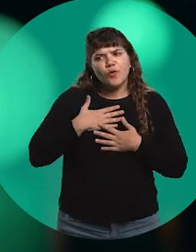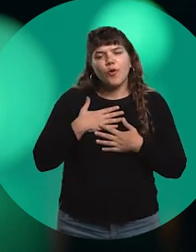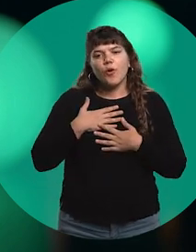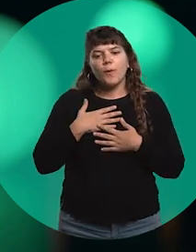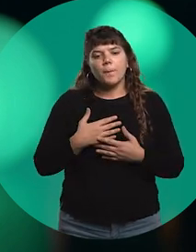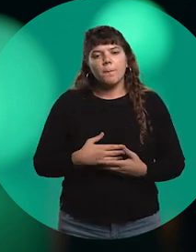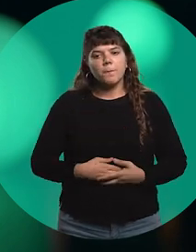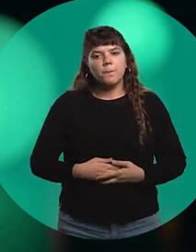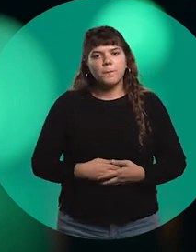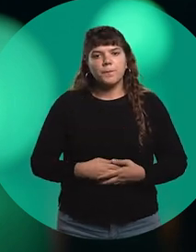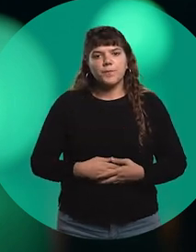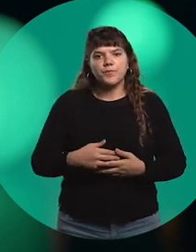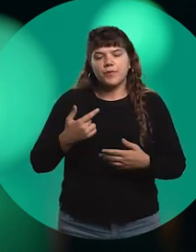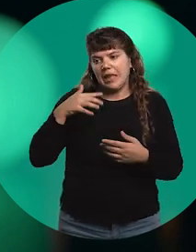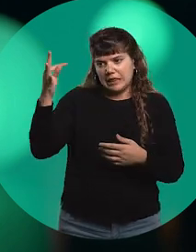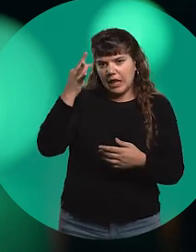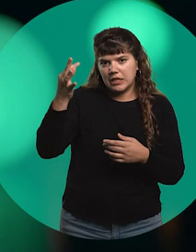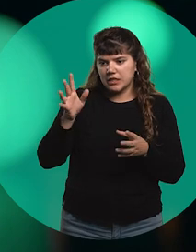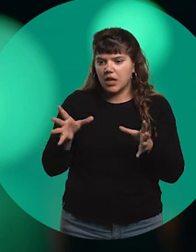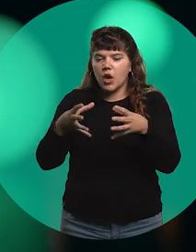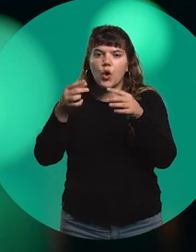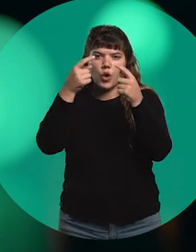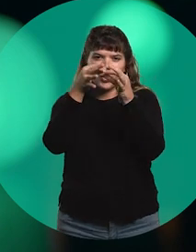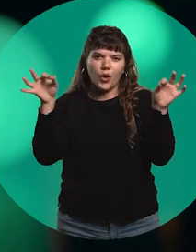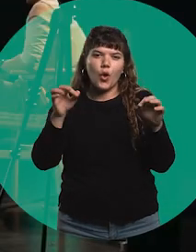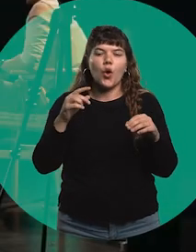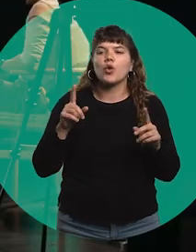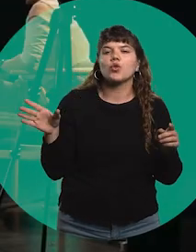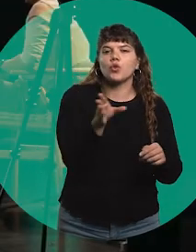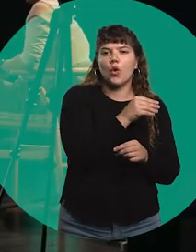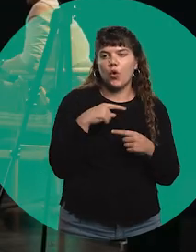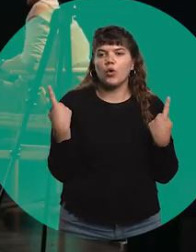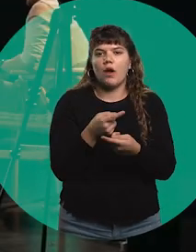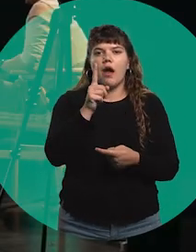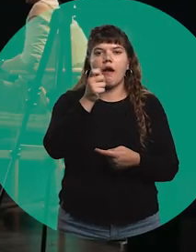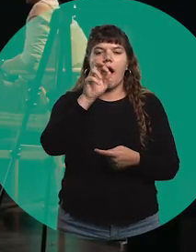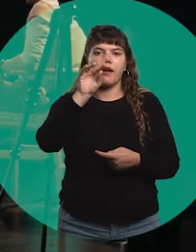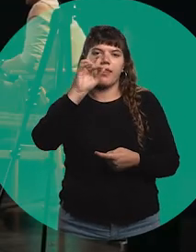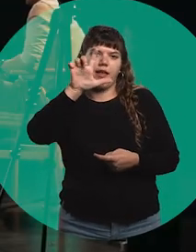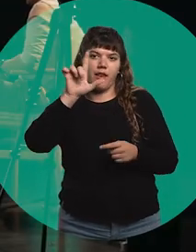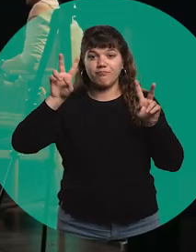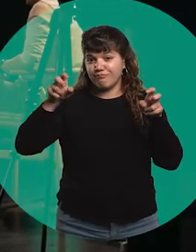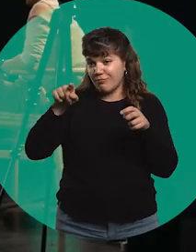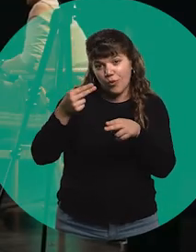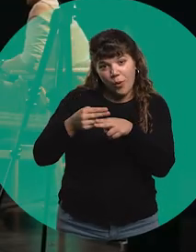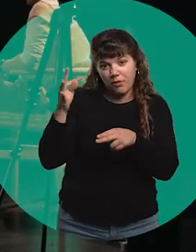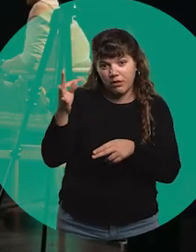Yo hago en... Tenemos un taller que se llama Todos Somos Gardel, que inventamos hace años para otra cuestión, pero